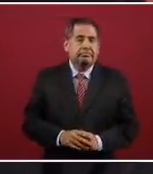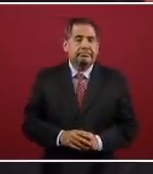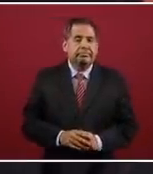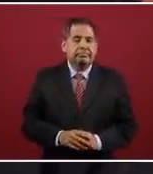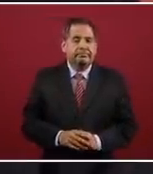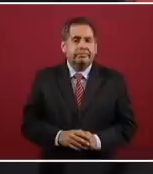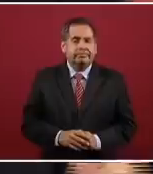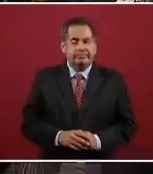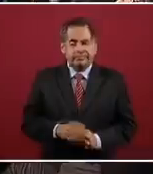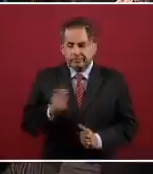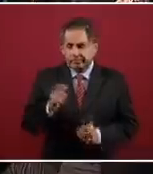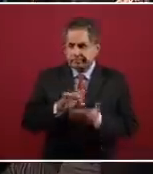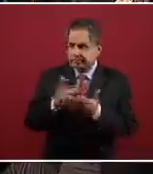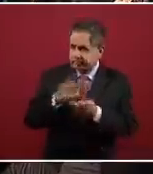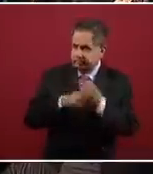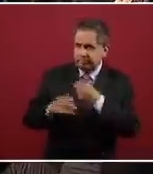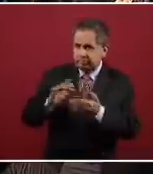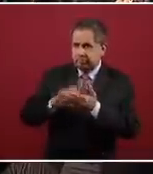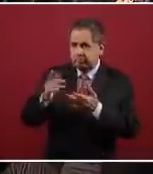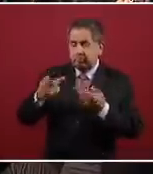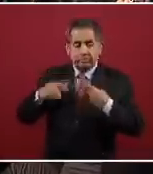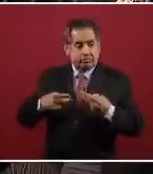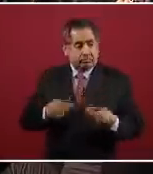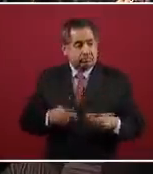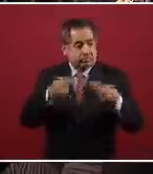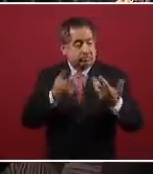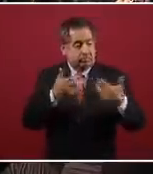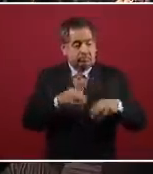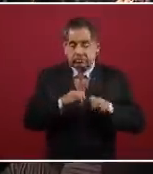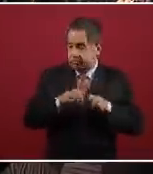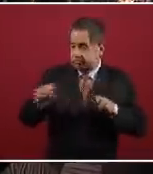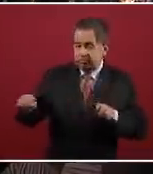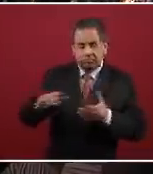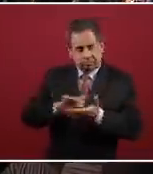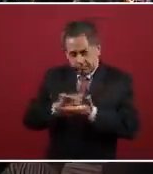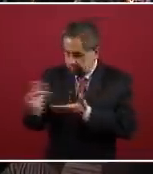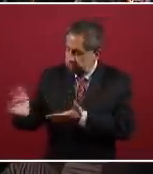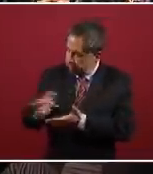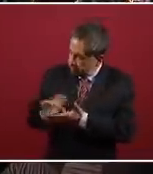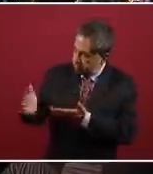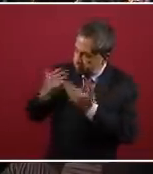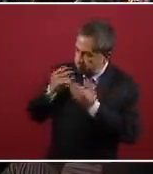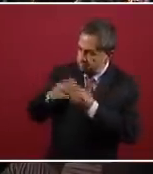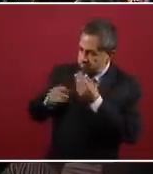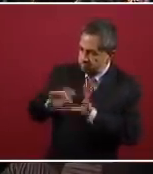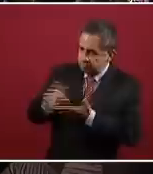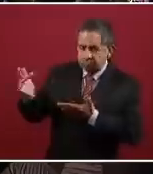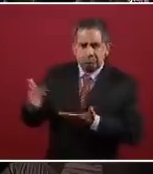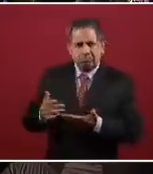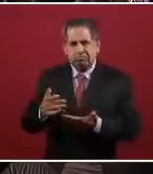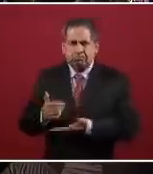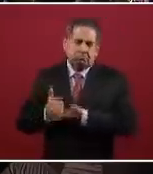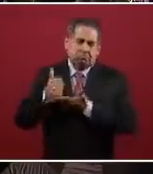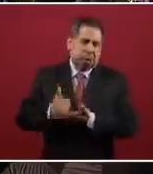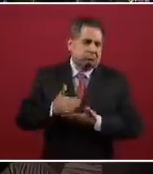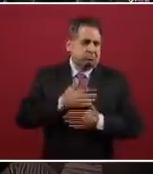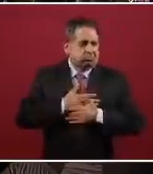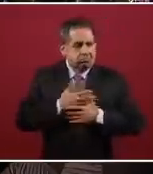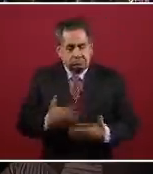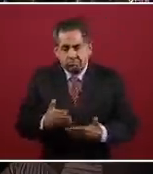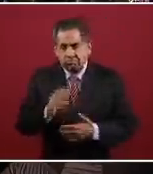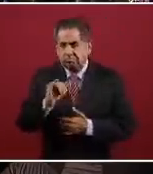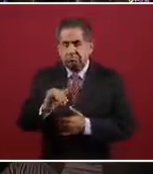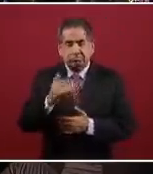y les agradecemos mucho a los empresarios, de veras, su disposición.